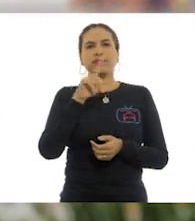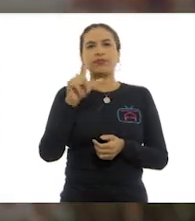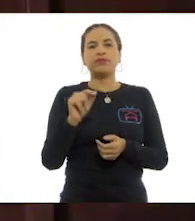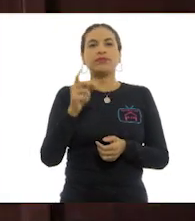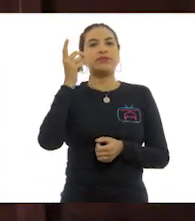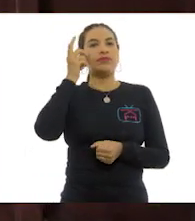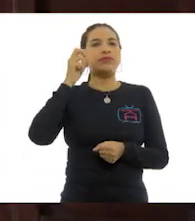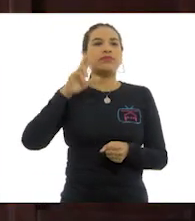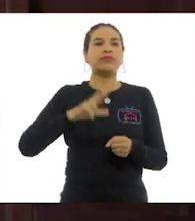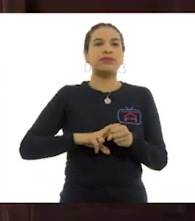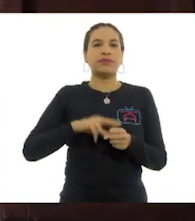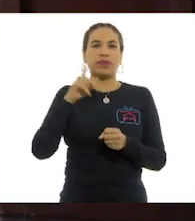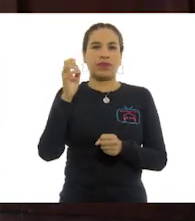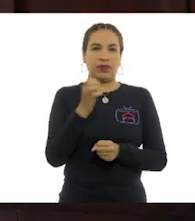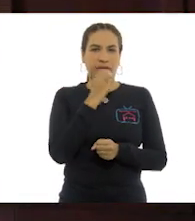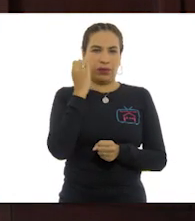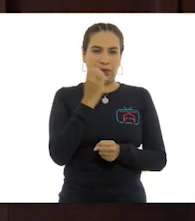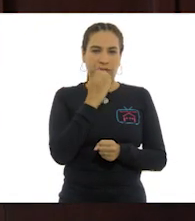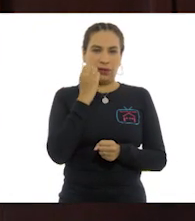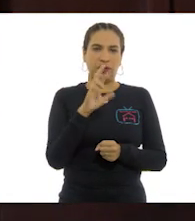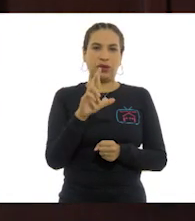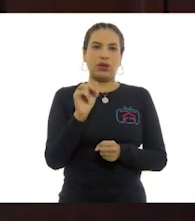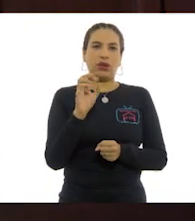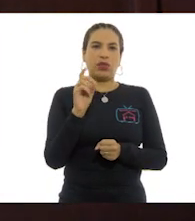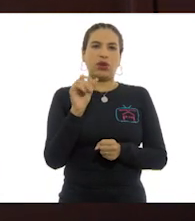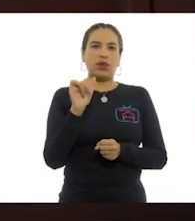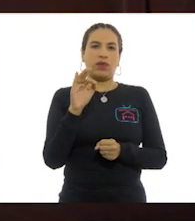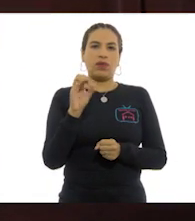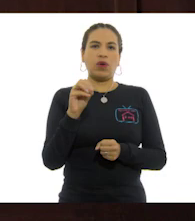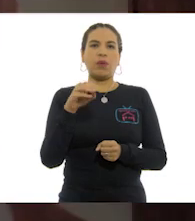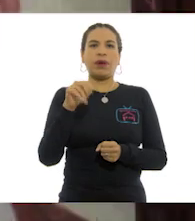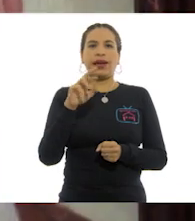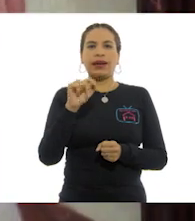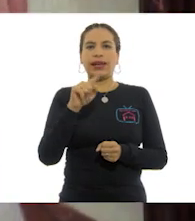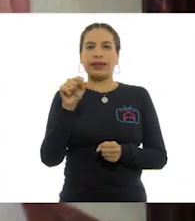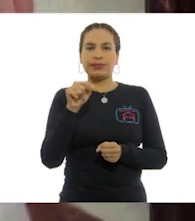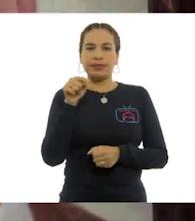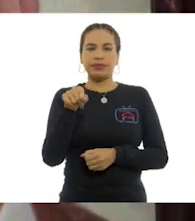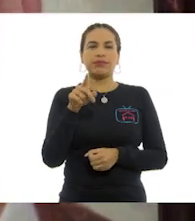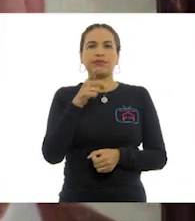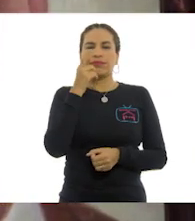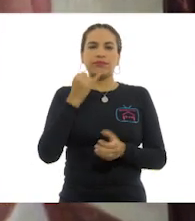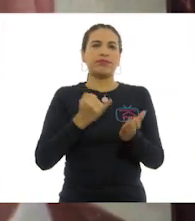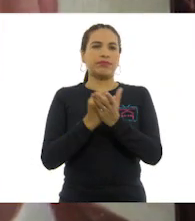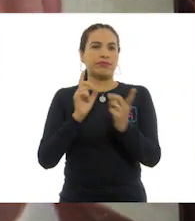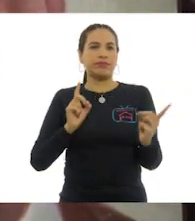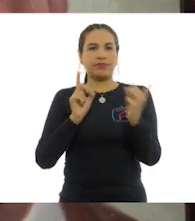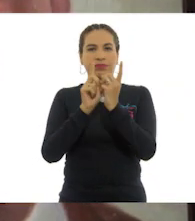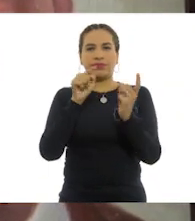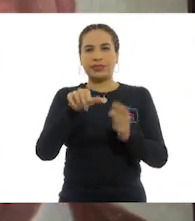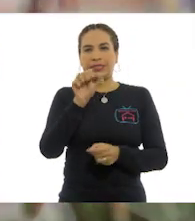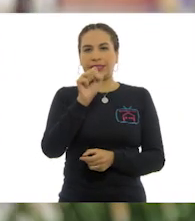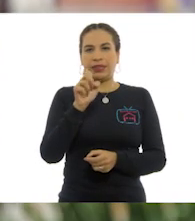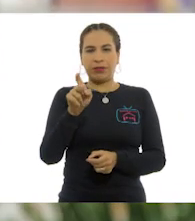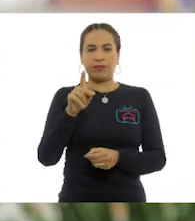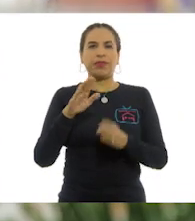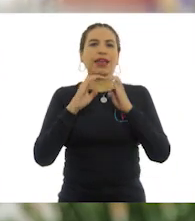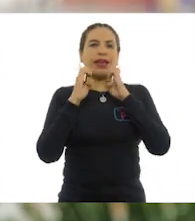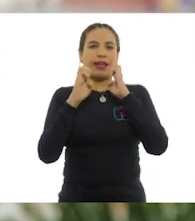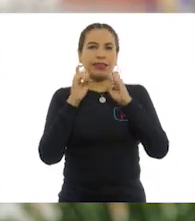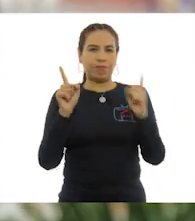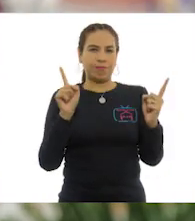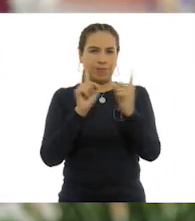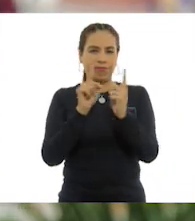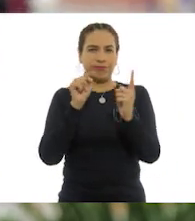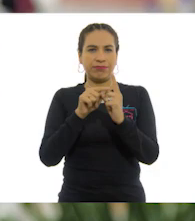entonces director de la escuela, Rodolfo Marte Segura, se dirige a la SEP, se entrevista con el maestro